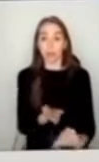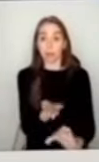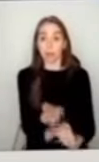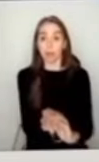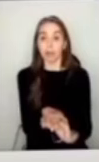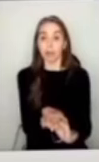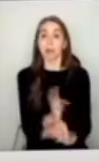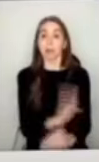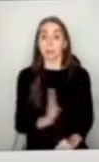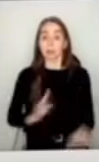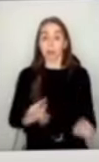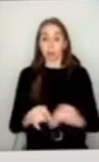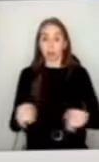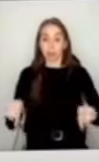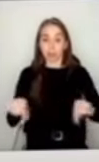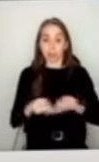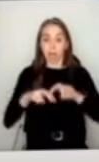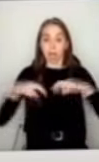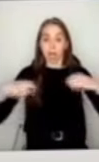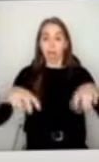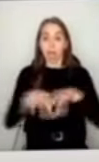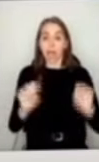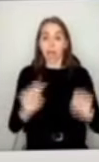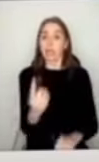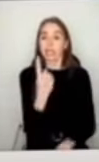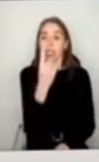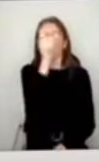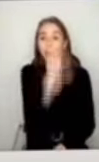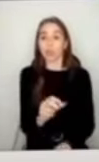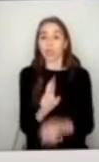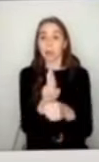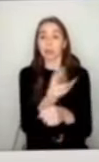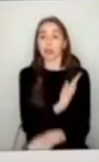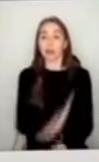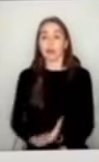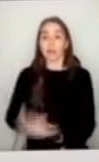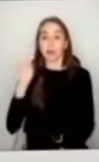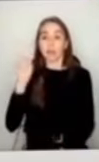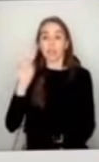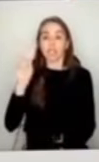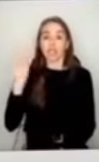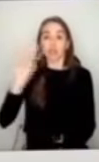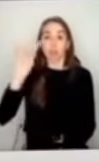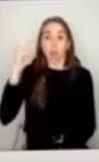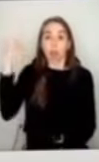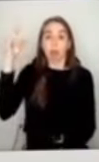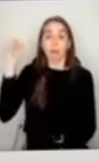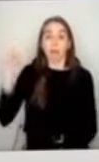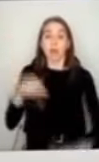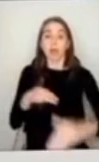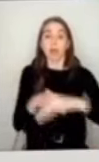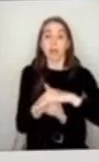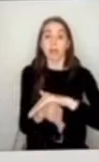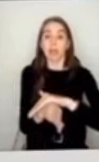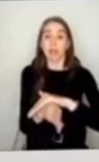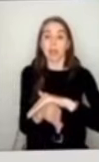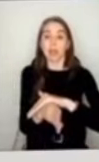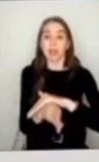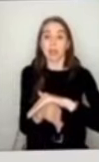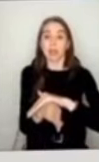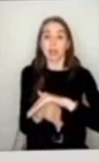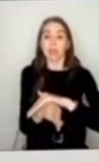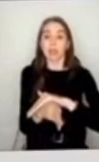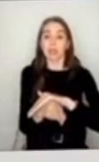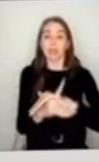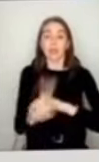que acordemos que ningún representante del gobierno venezolano pueda ingresar, cuanto menos, a este Congreso en